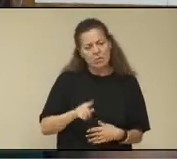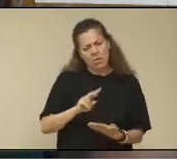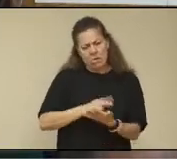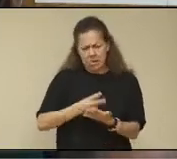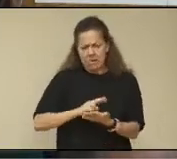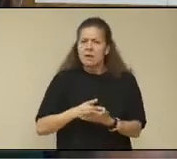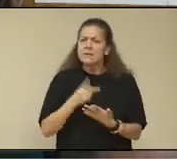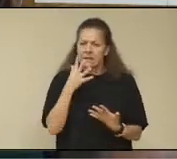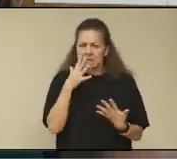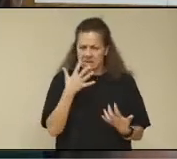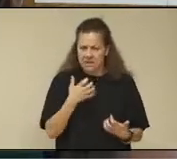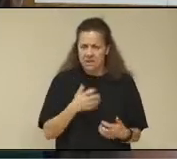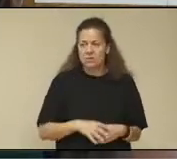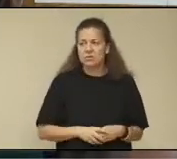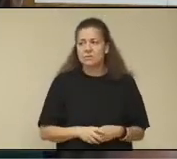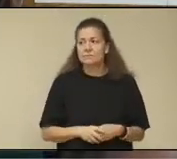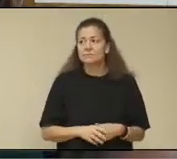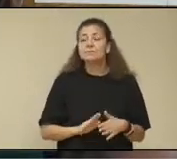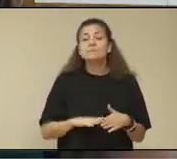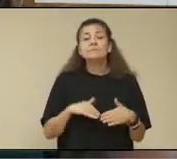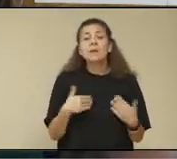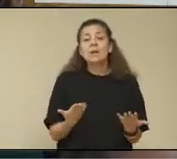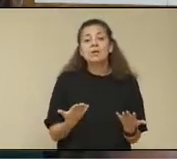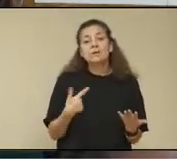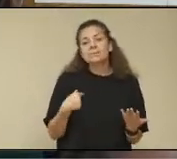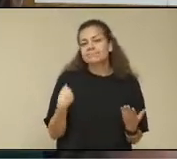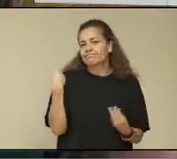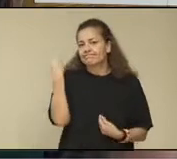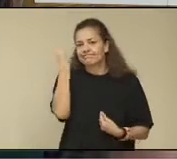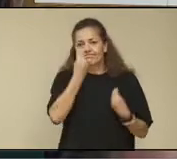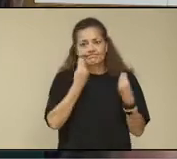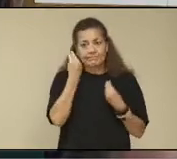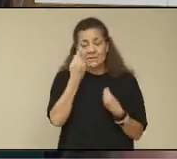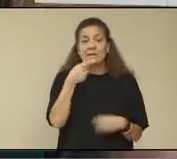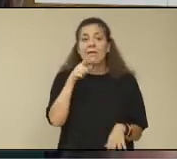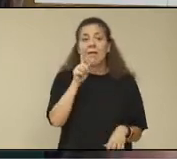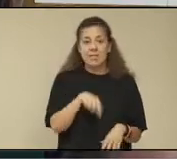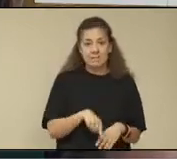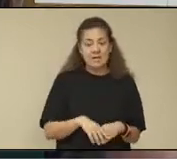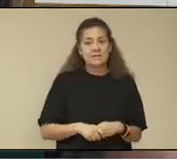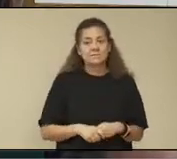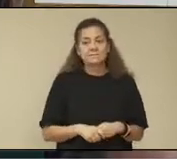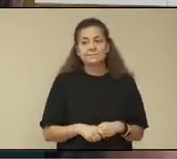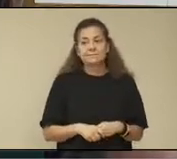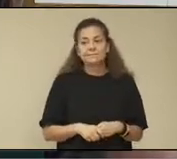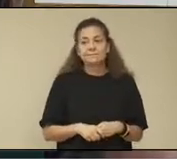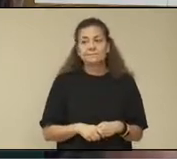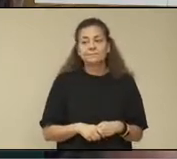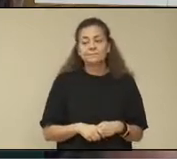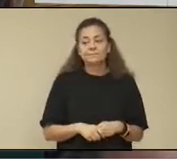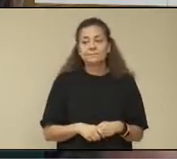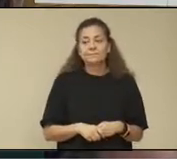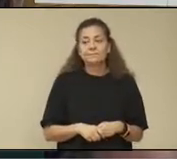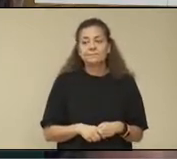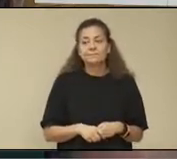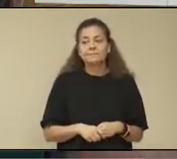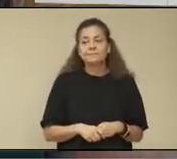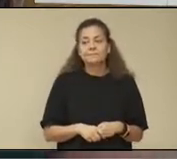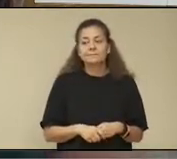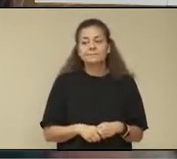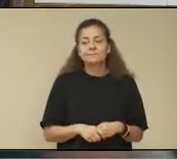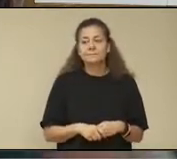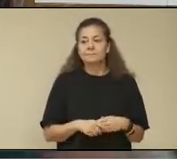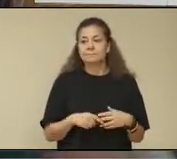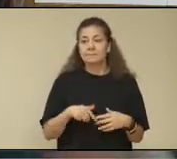serios. Entonces, bueno, pues consideran que además se reduce, sin embargo,